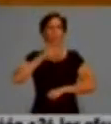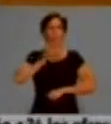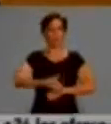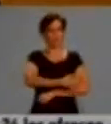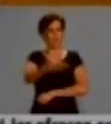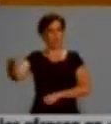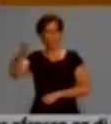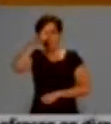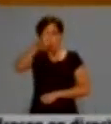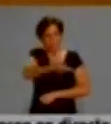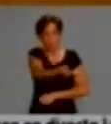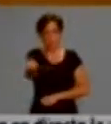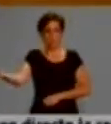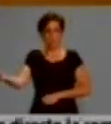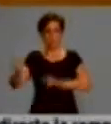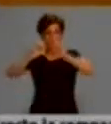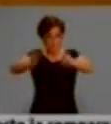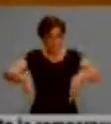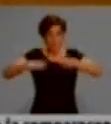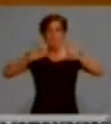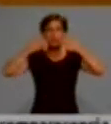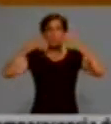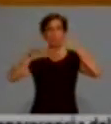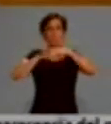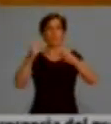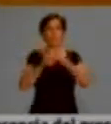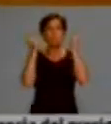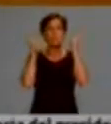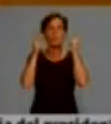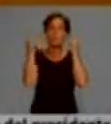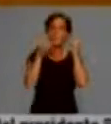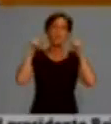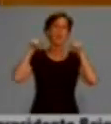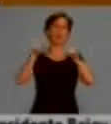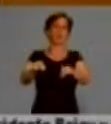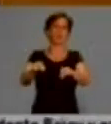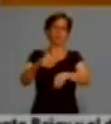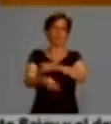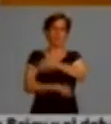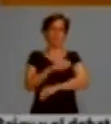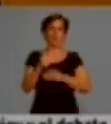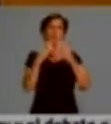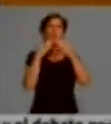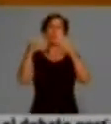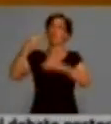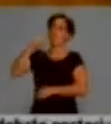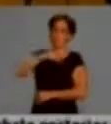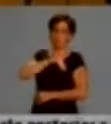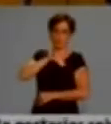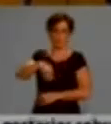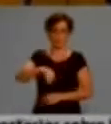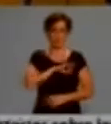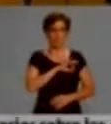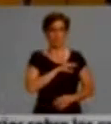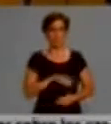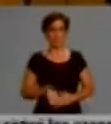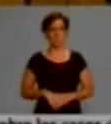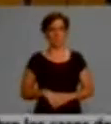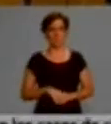regeneración democrática hoy pasa necesariamente por ahí. Muchas gracias, señor presidente.